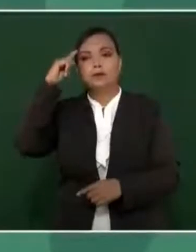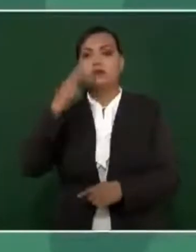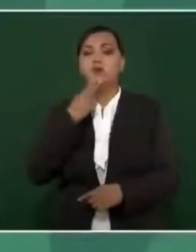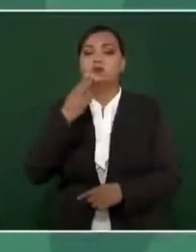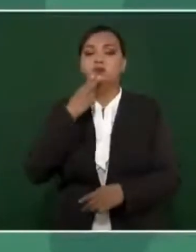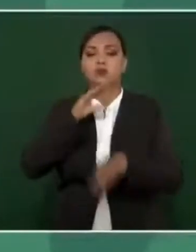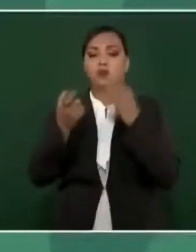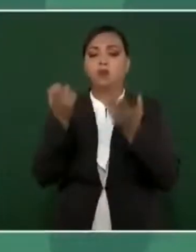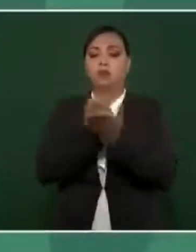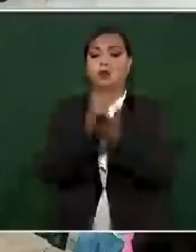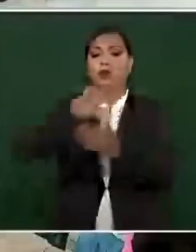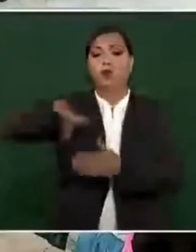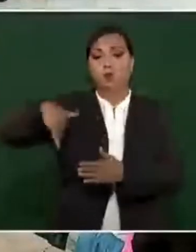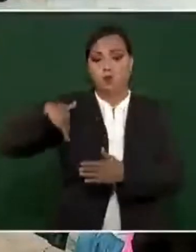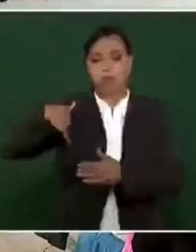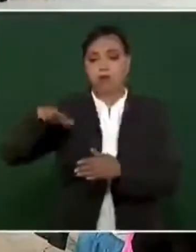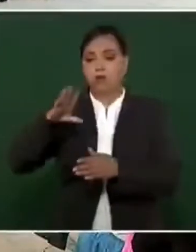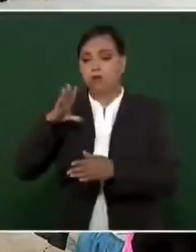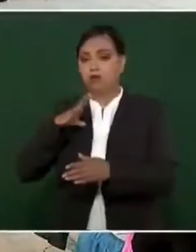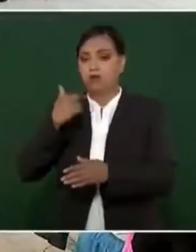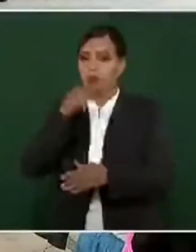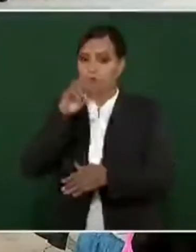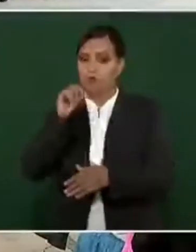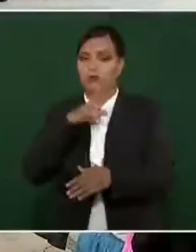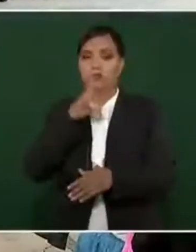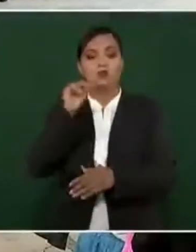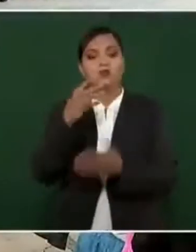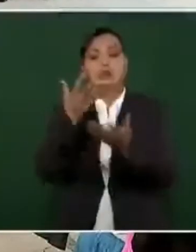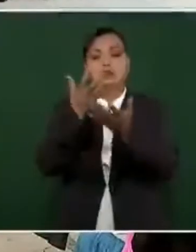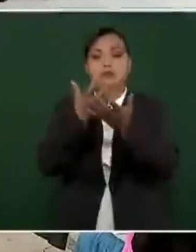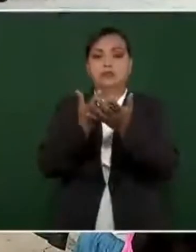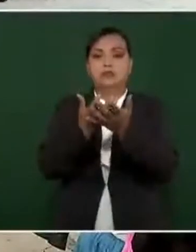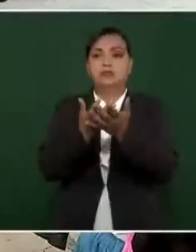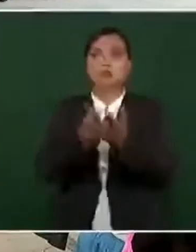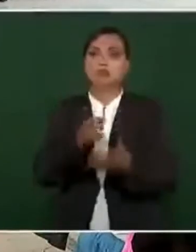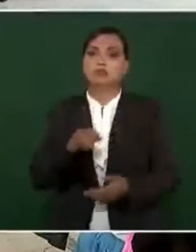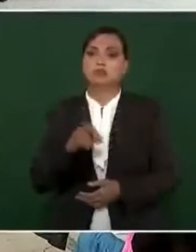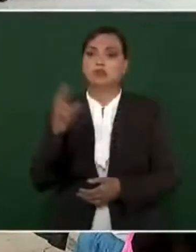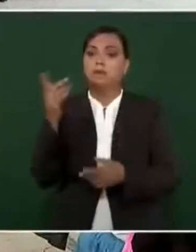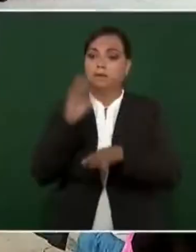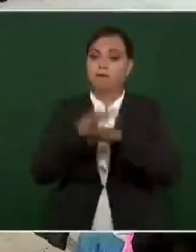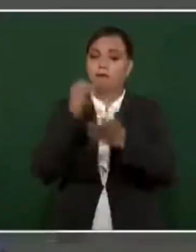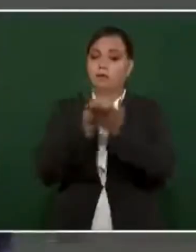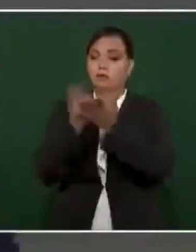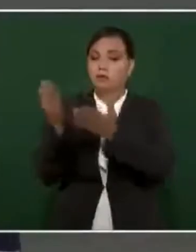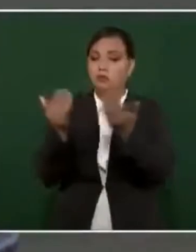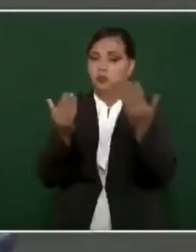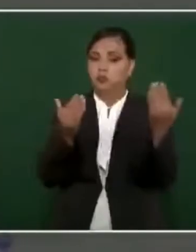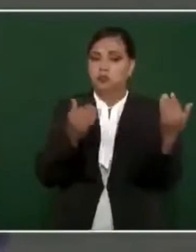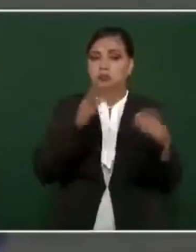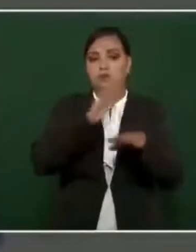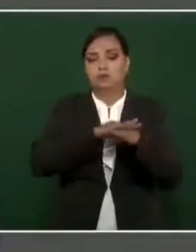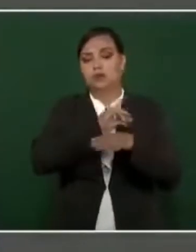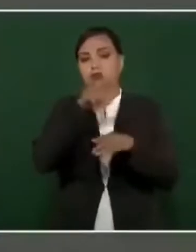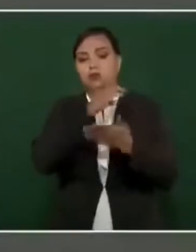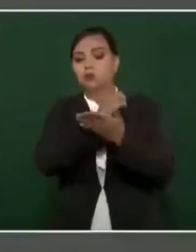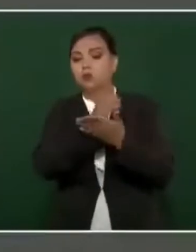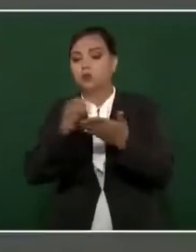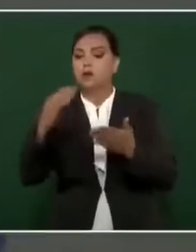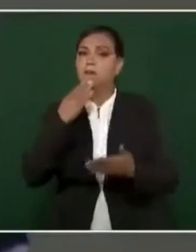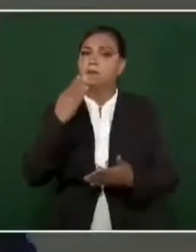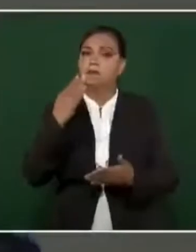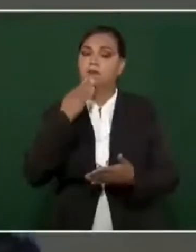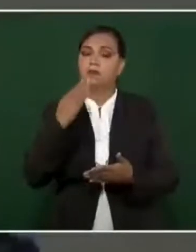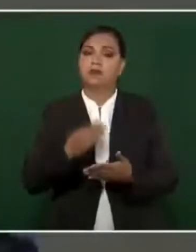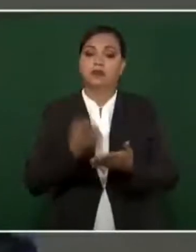recaudación y vamos a orientar bien el presupuesto y vamos a aplicarlo